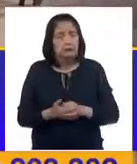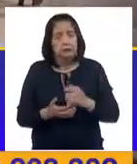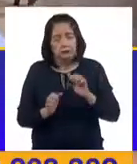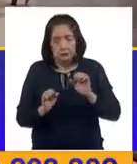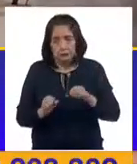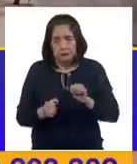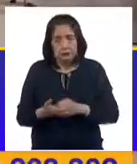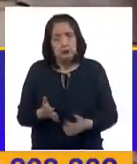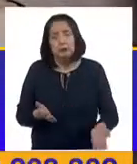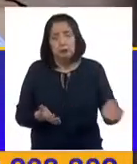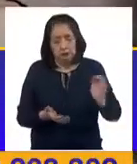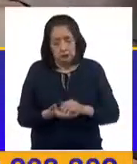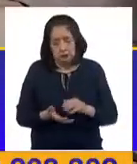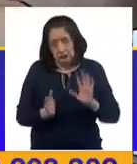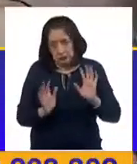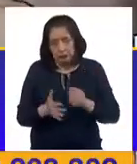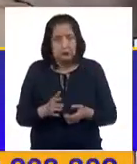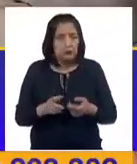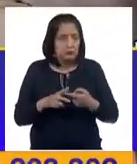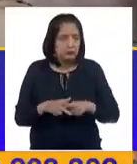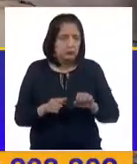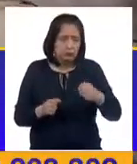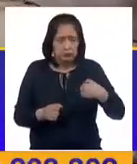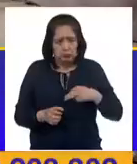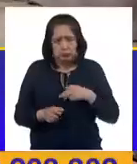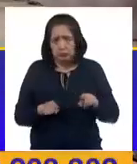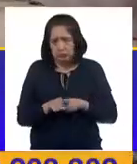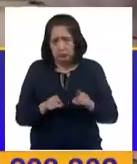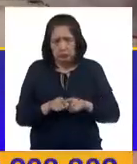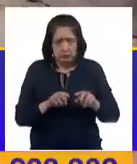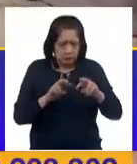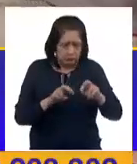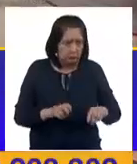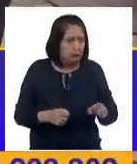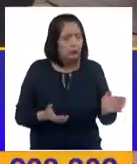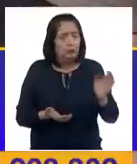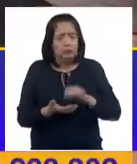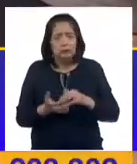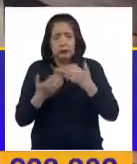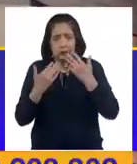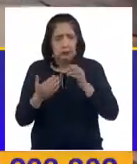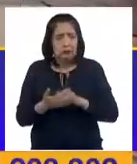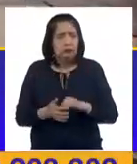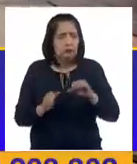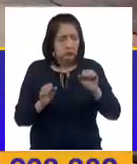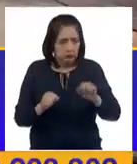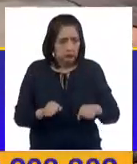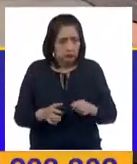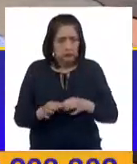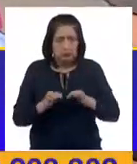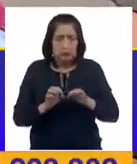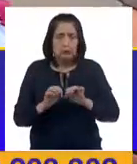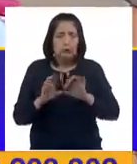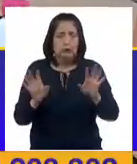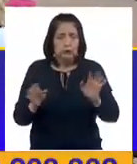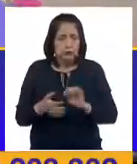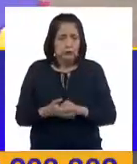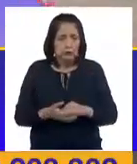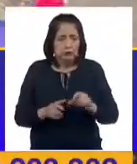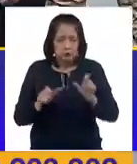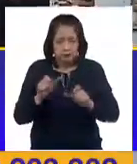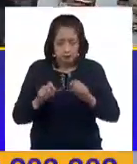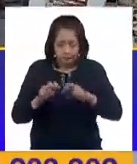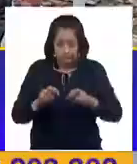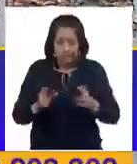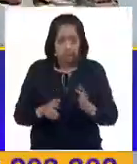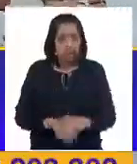se ha reiniciado si es el caso. Así que evaluaremos y reitero el agradecimiento porque haya transparencia por parte de los